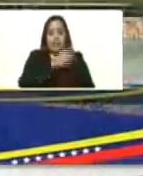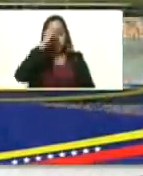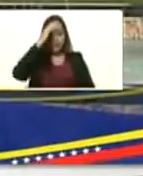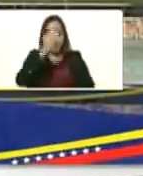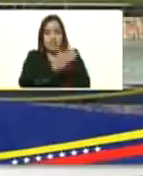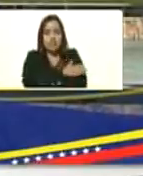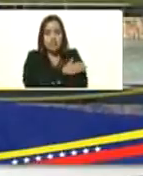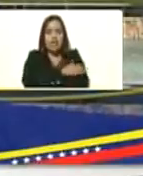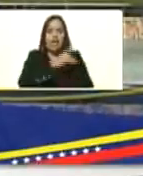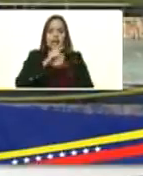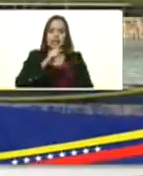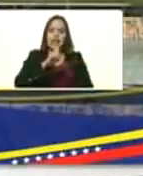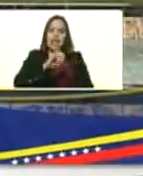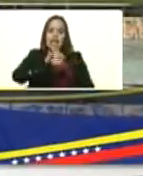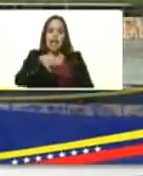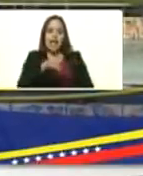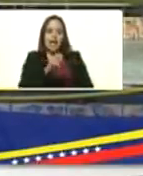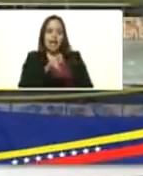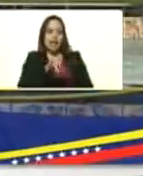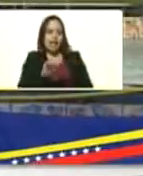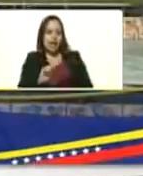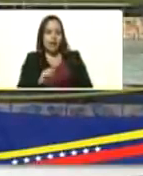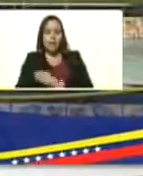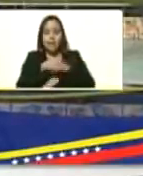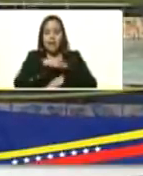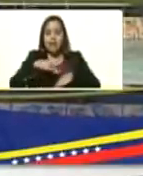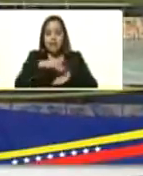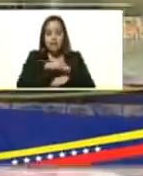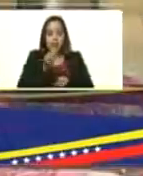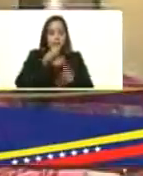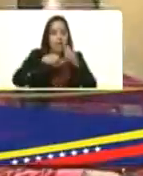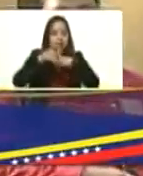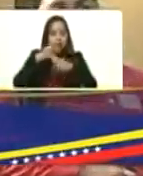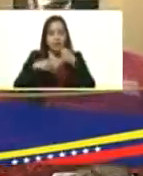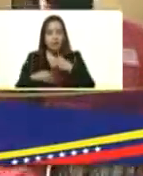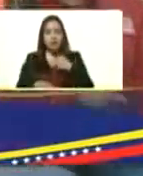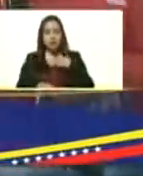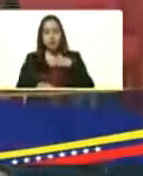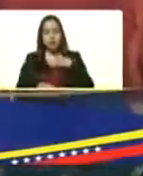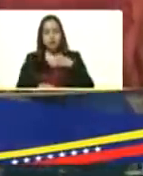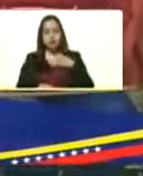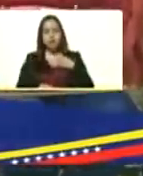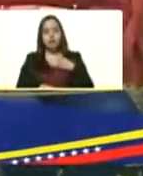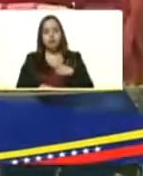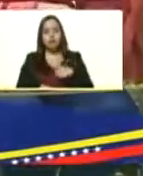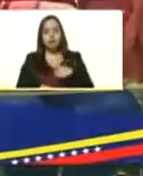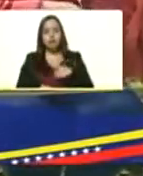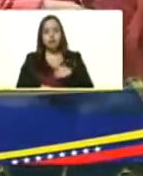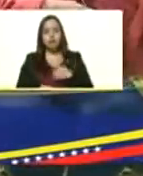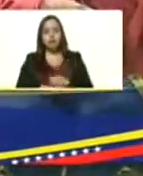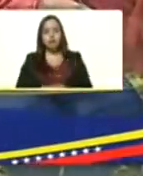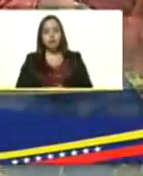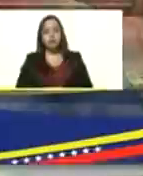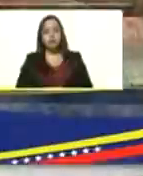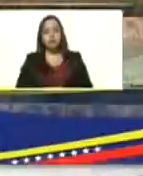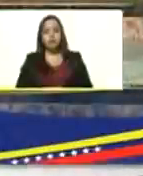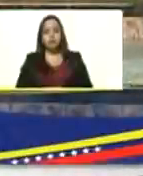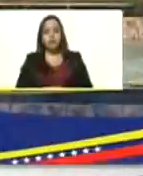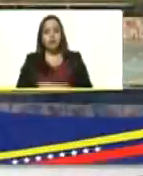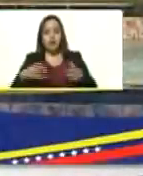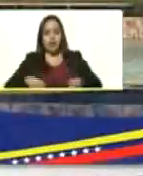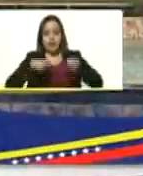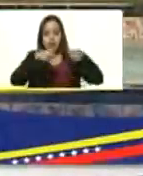carlos leal tellería ministro del poder popular para la alimentación clap clap clap clap